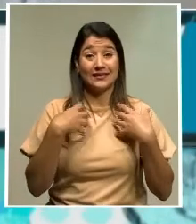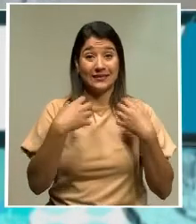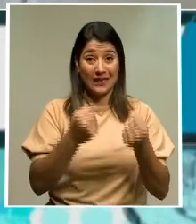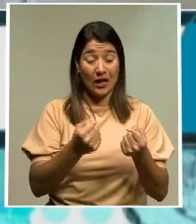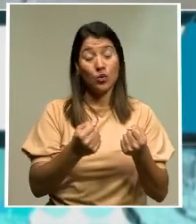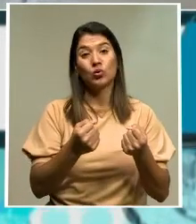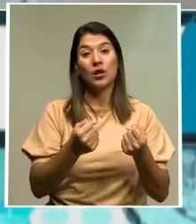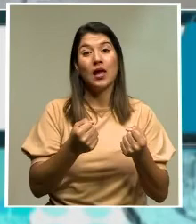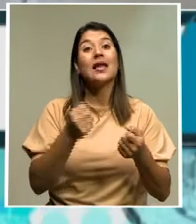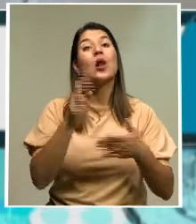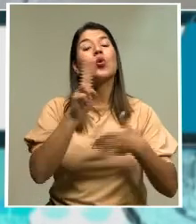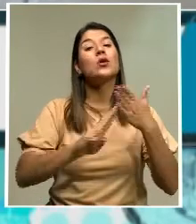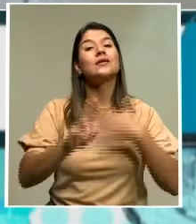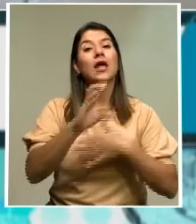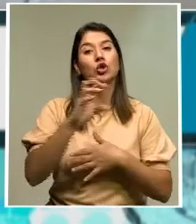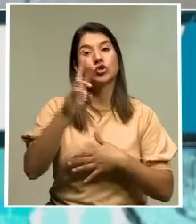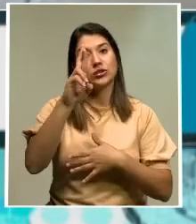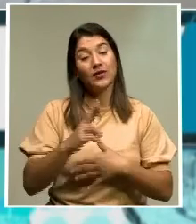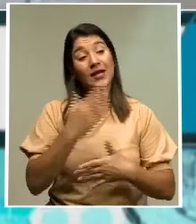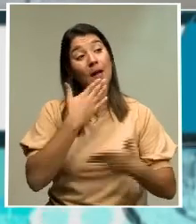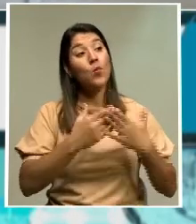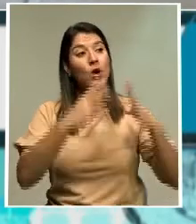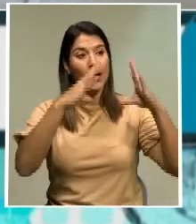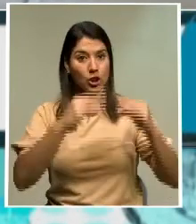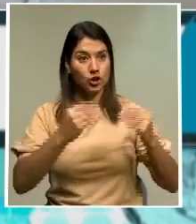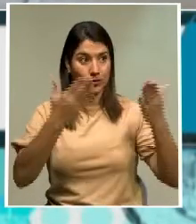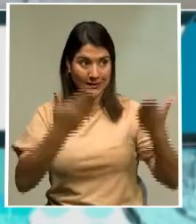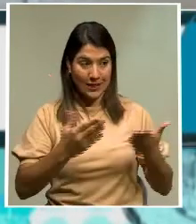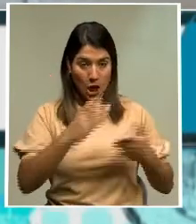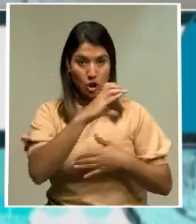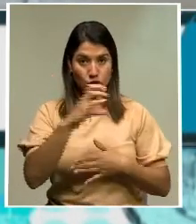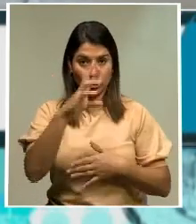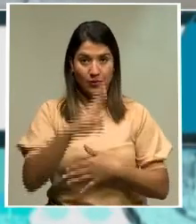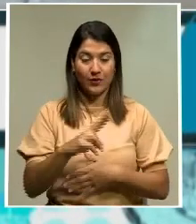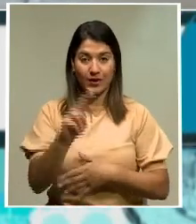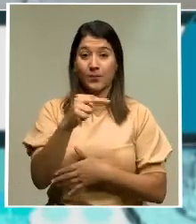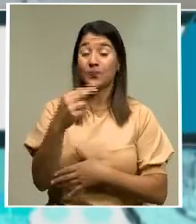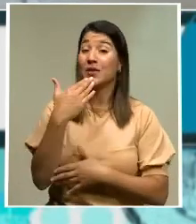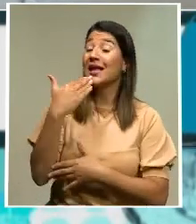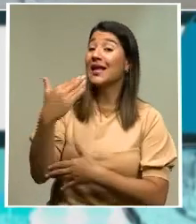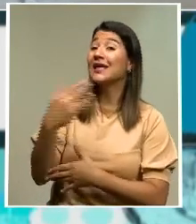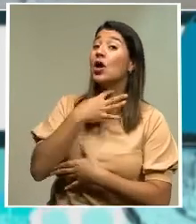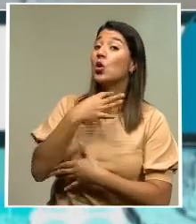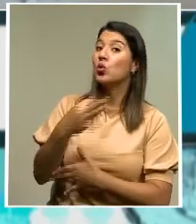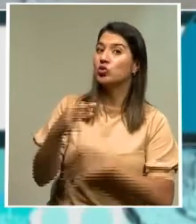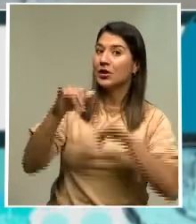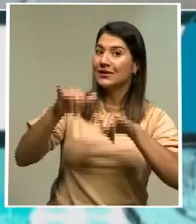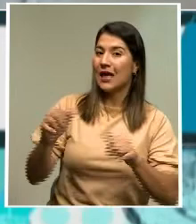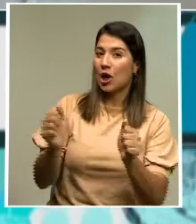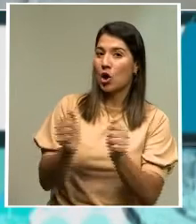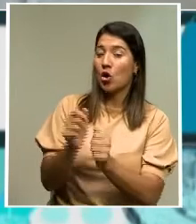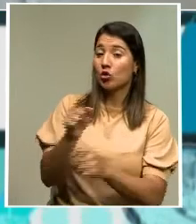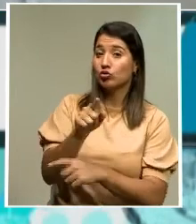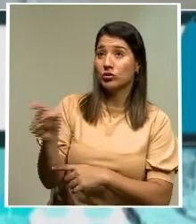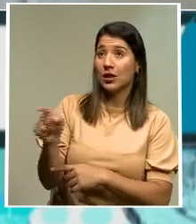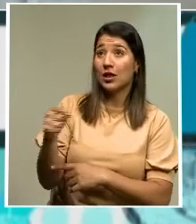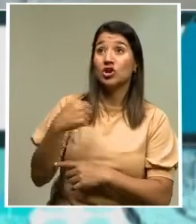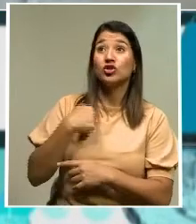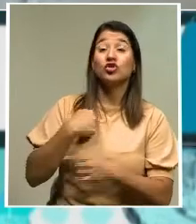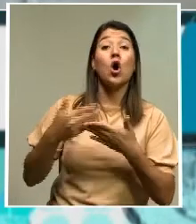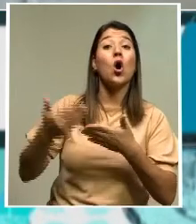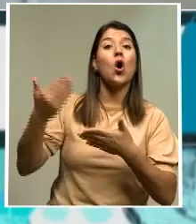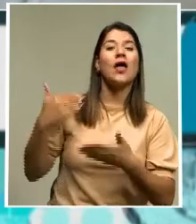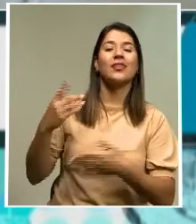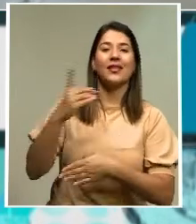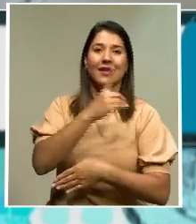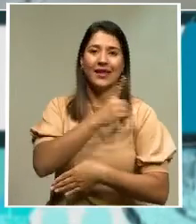Costa Rica Noticias. Gracias, don Ernesto. Un gusto estar con ustedes. Y tal vez para aclarar, exdirector de la Escuela de